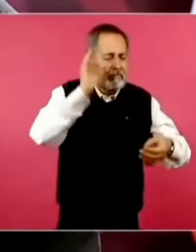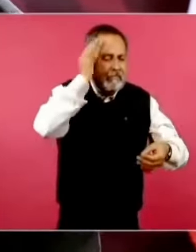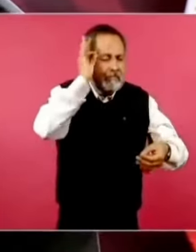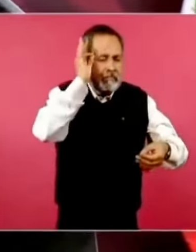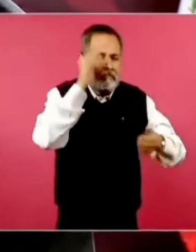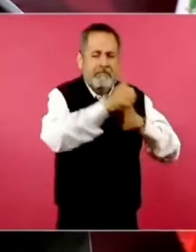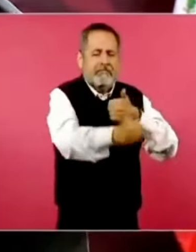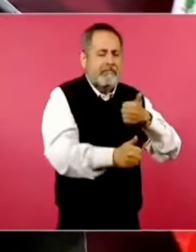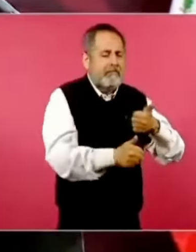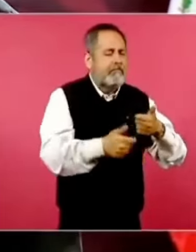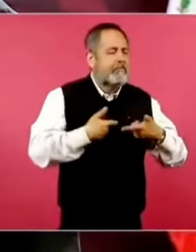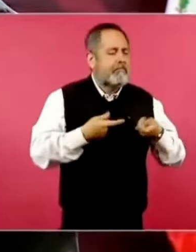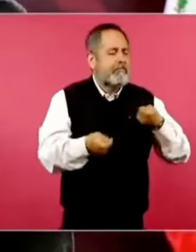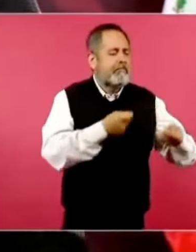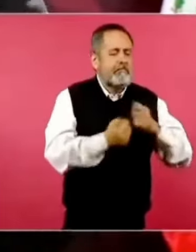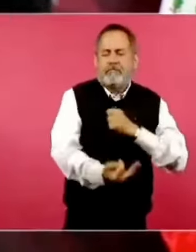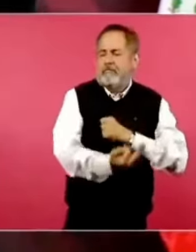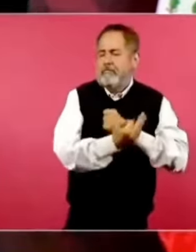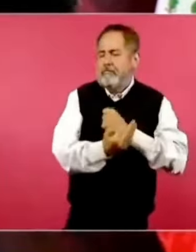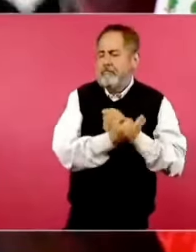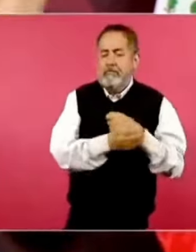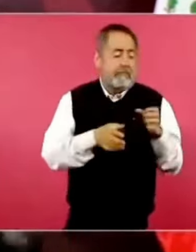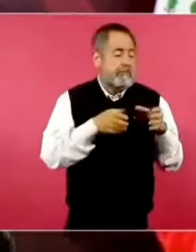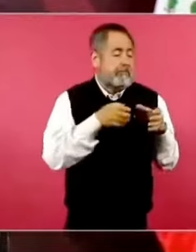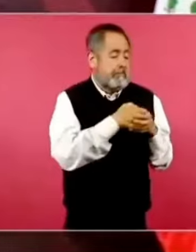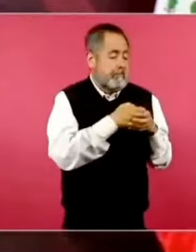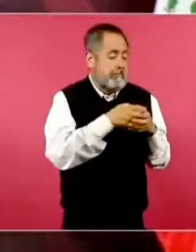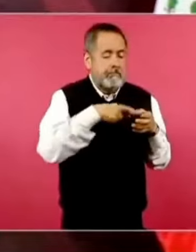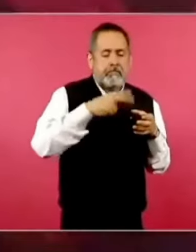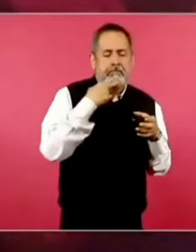ministros? A la minoría.